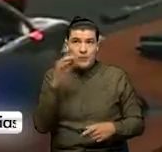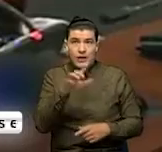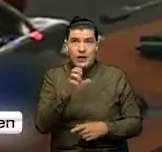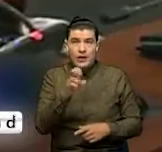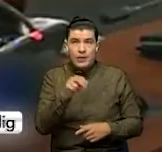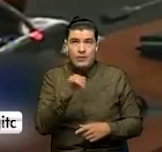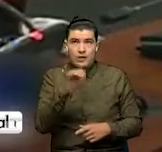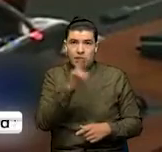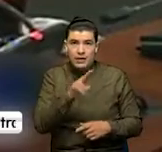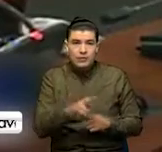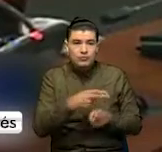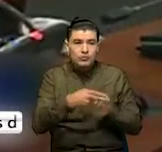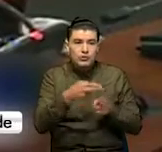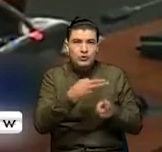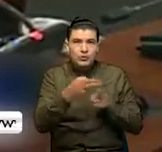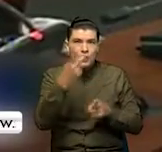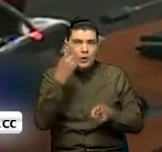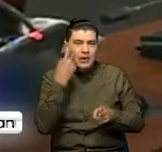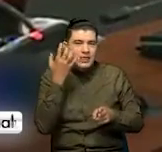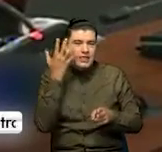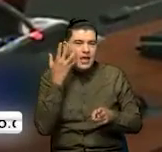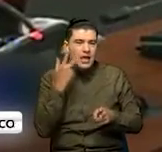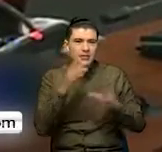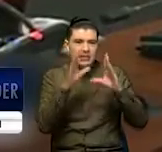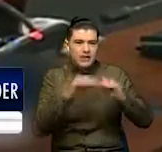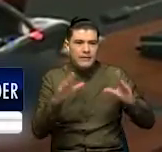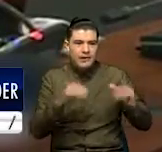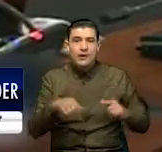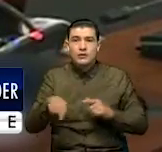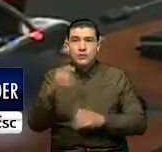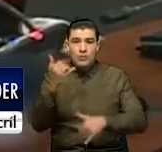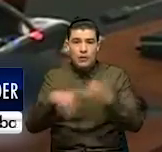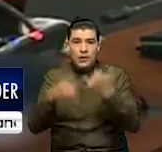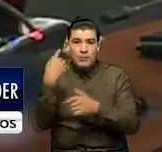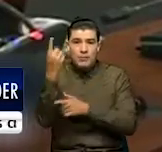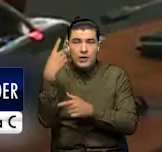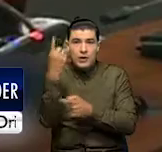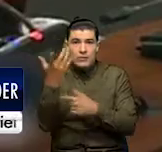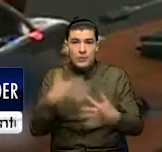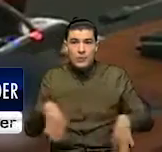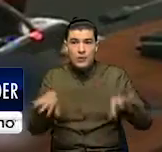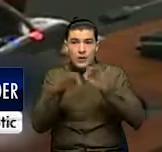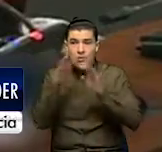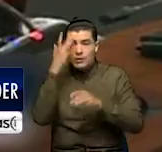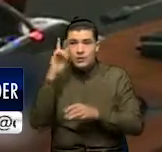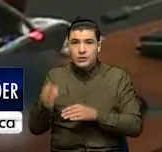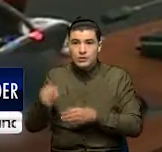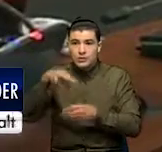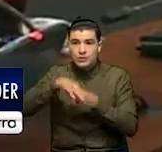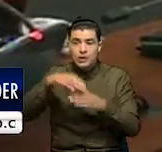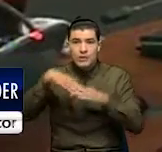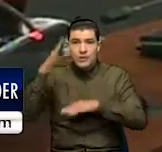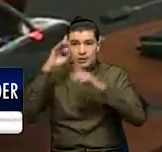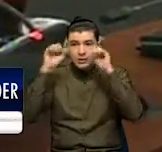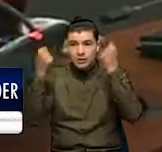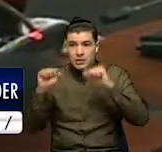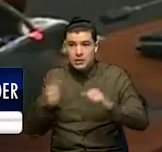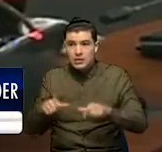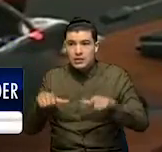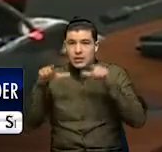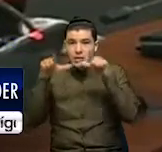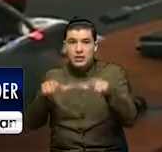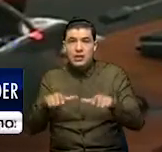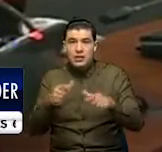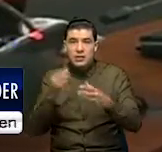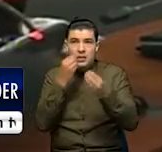a pocos días de la navidad para muchos analistas es una jugada política importante teniendo en cuenta que el electorado está más preocupado por los regalos